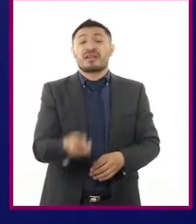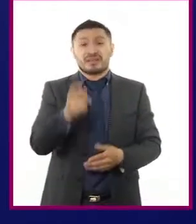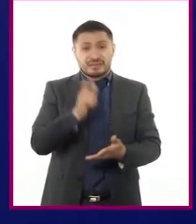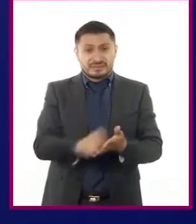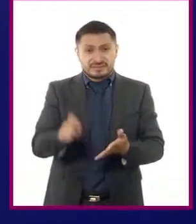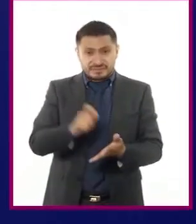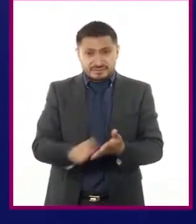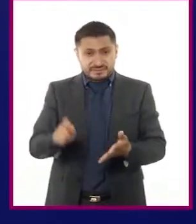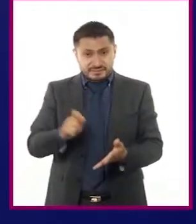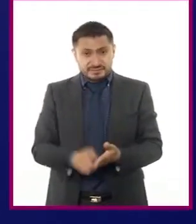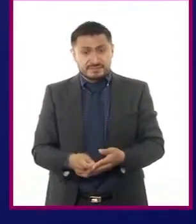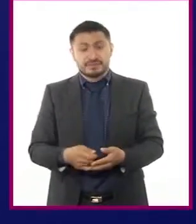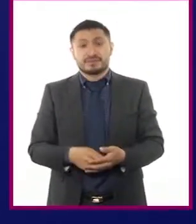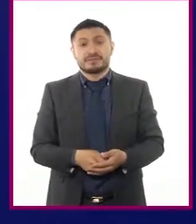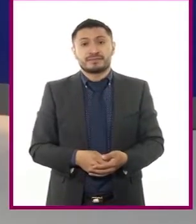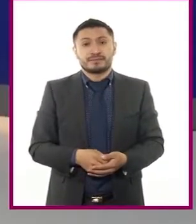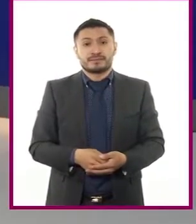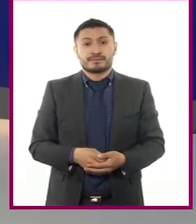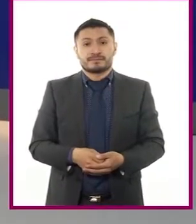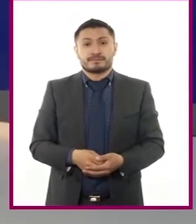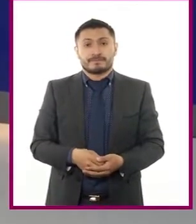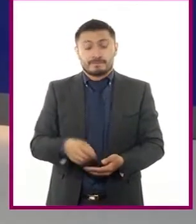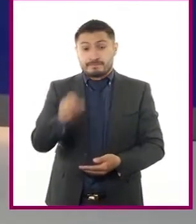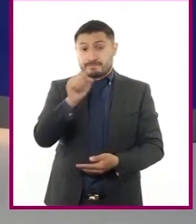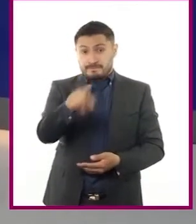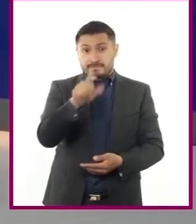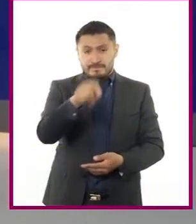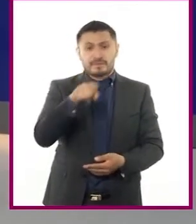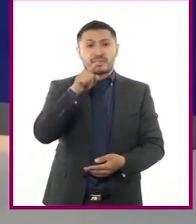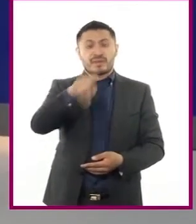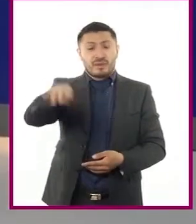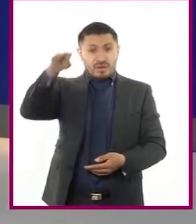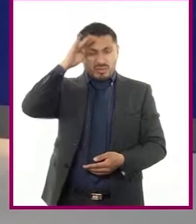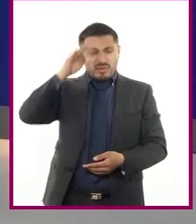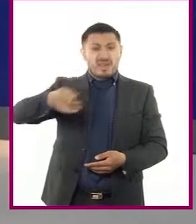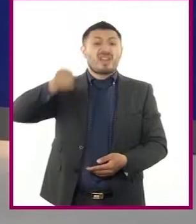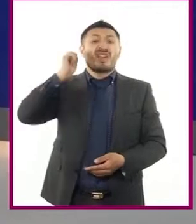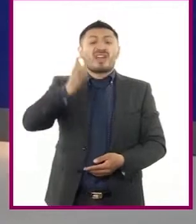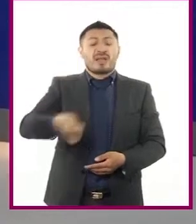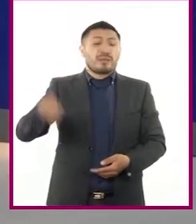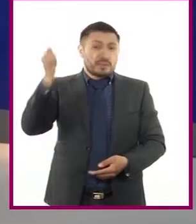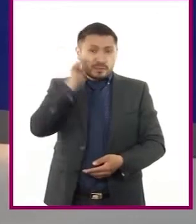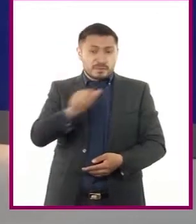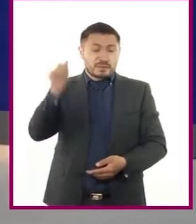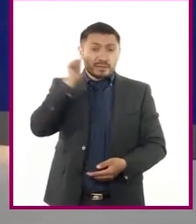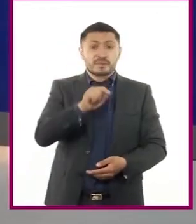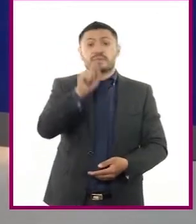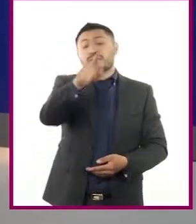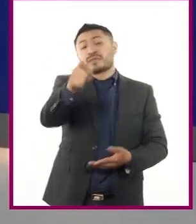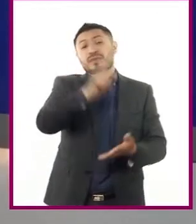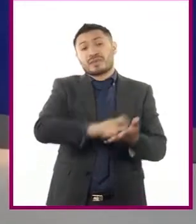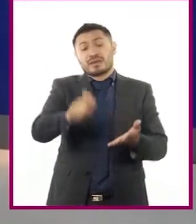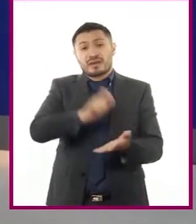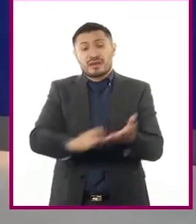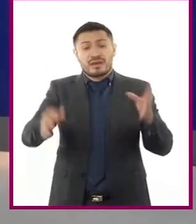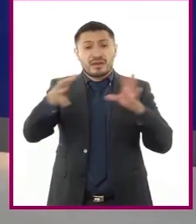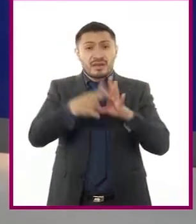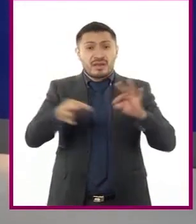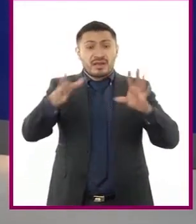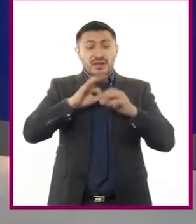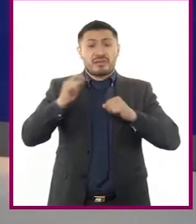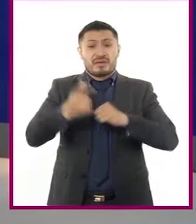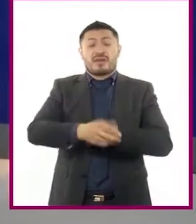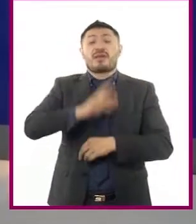una belleza extraordinaria. Además, piensen que cada vez que escriben y describen algo, mejoran su